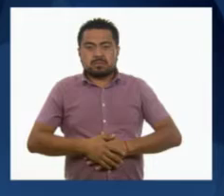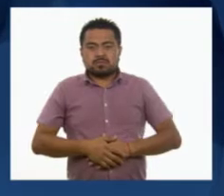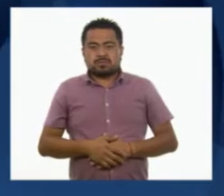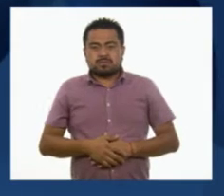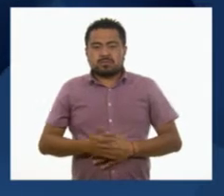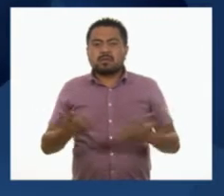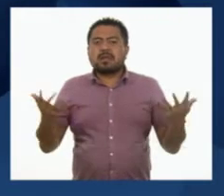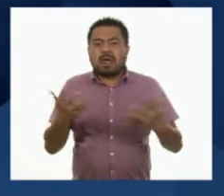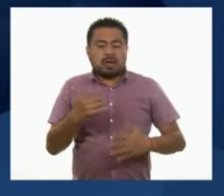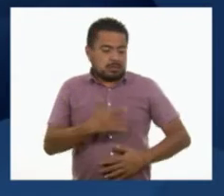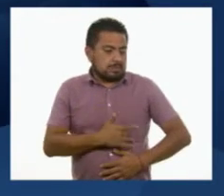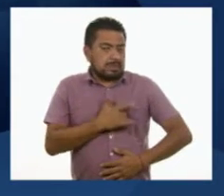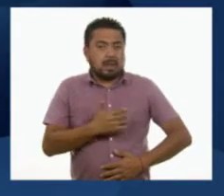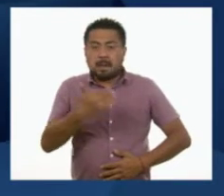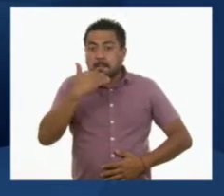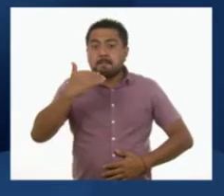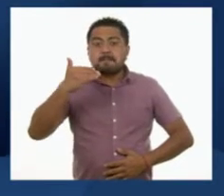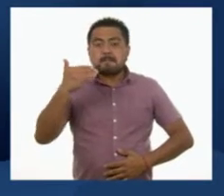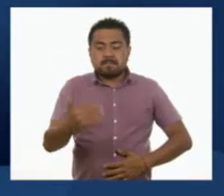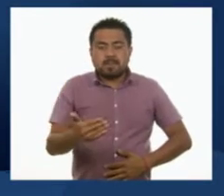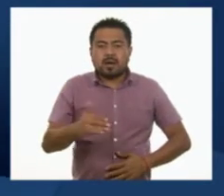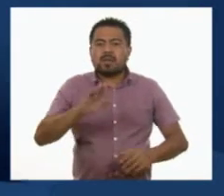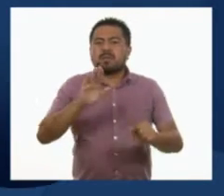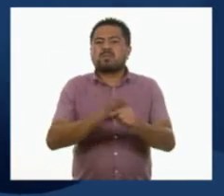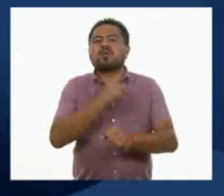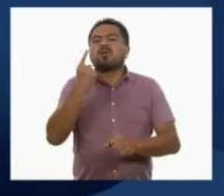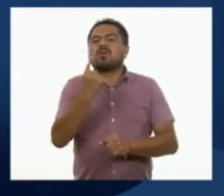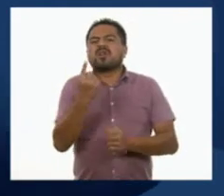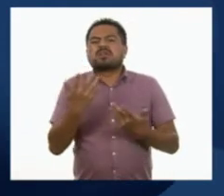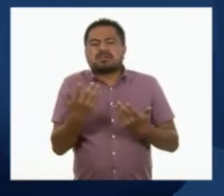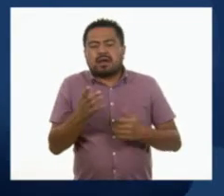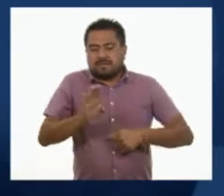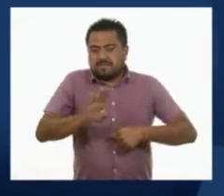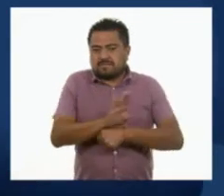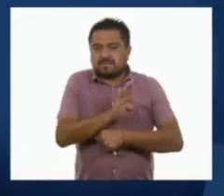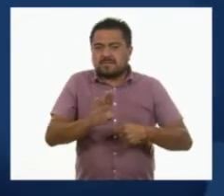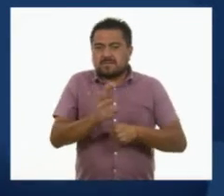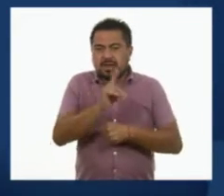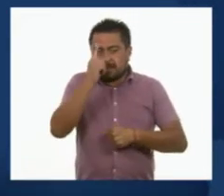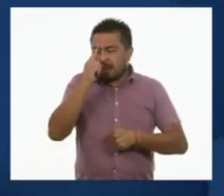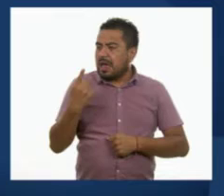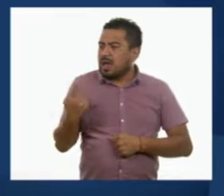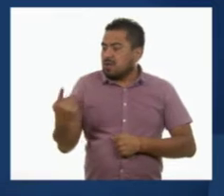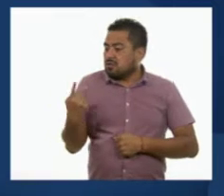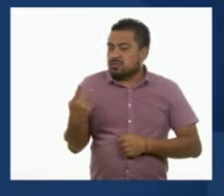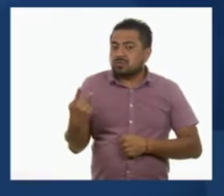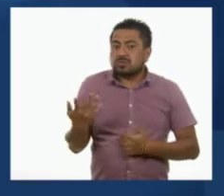Me hace sentir bien porque al final el beneficio es para los dos.